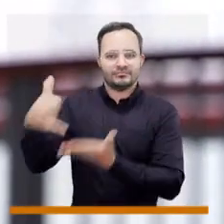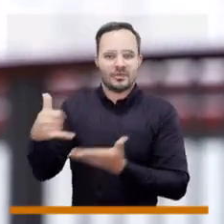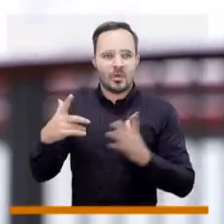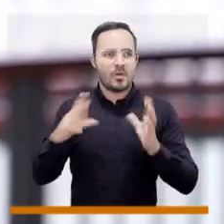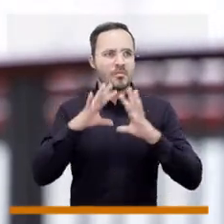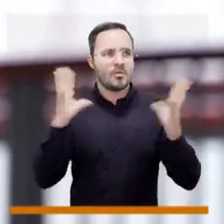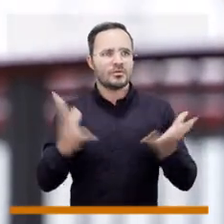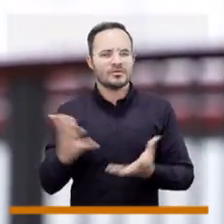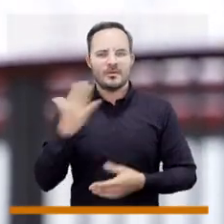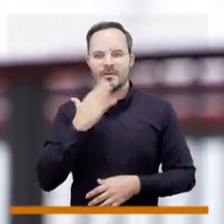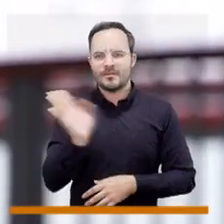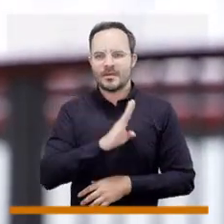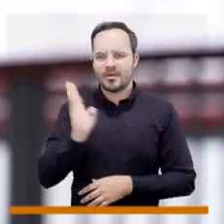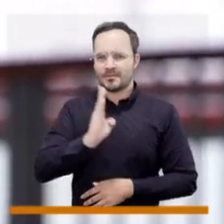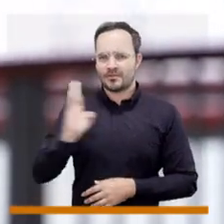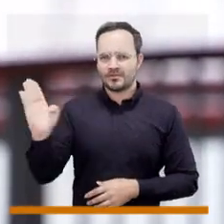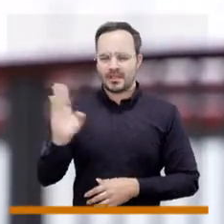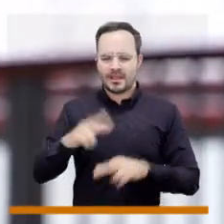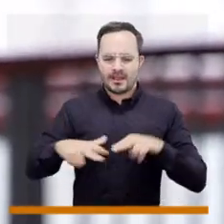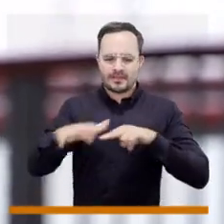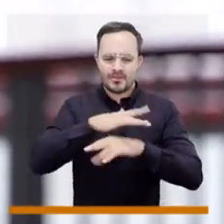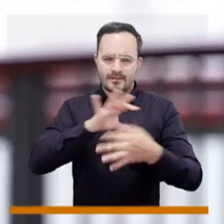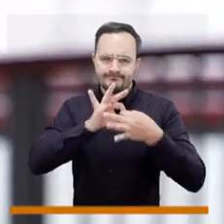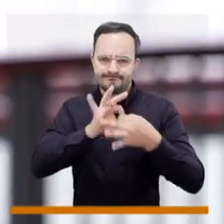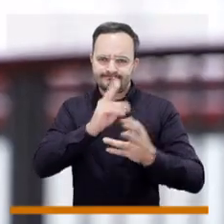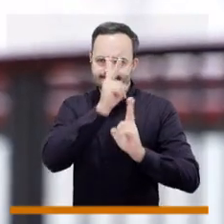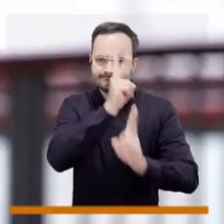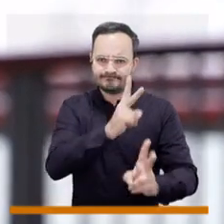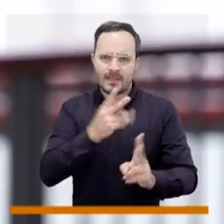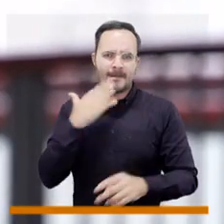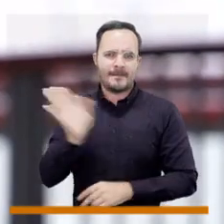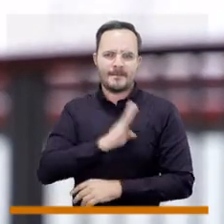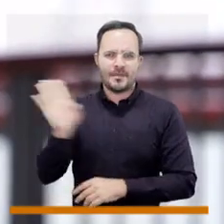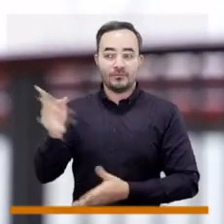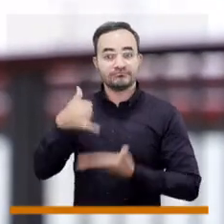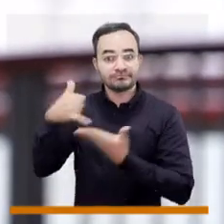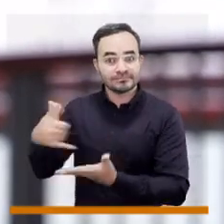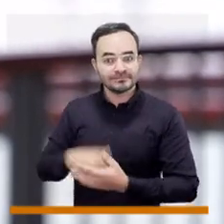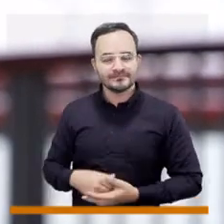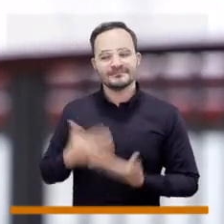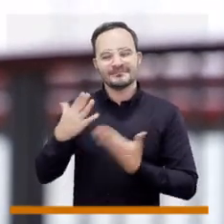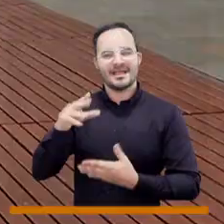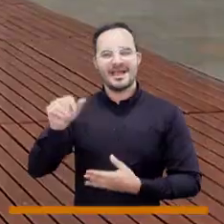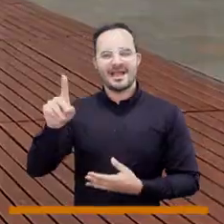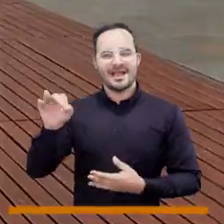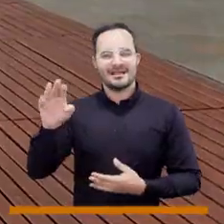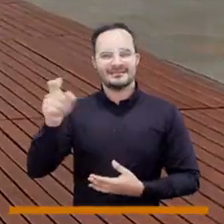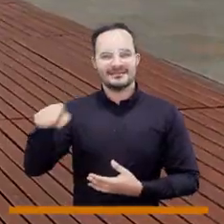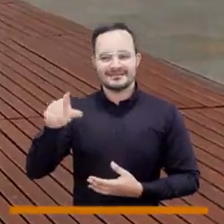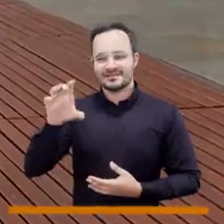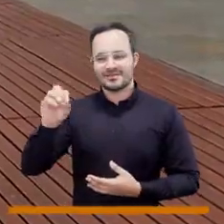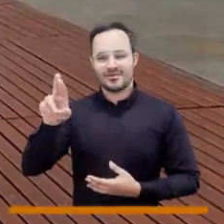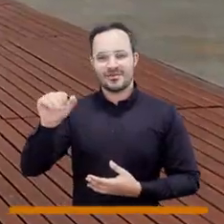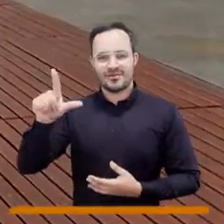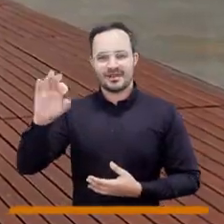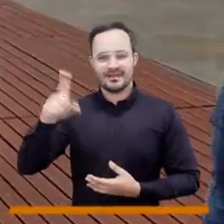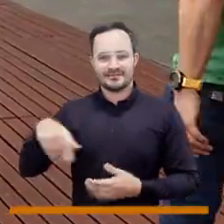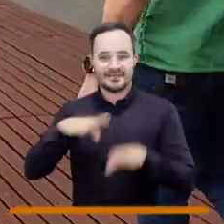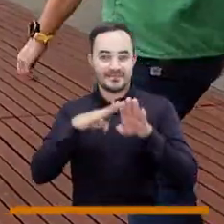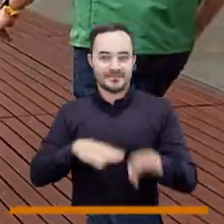Mundo. Y por eso tenemos un invitado especial, Andrés Corrales, representante de la biblioteca. Andrés,